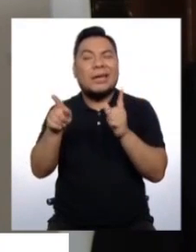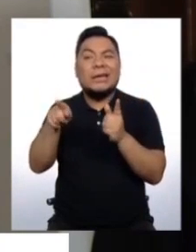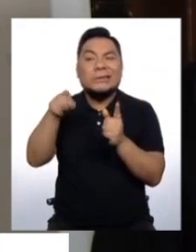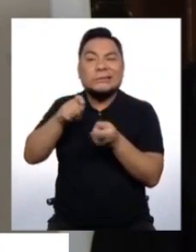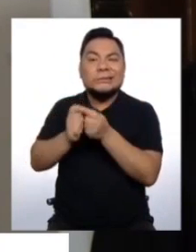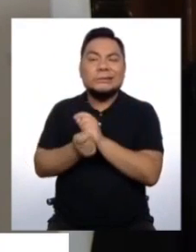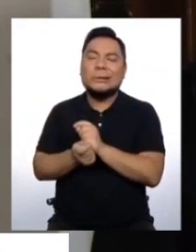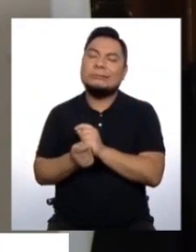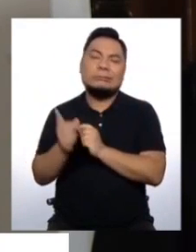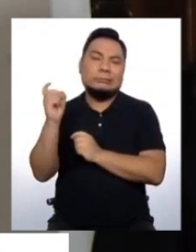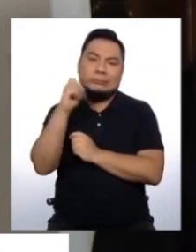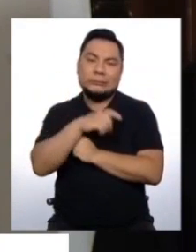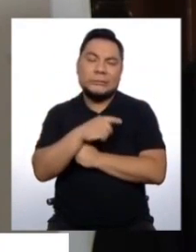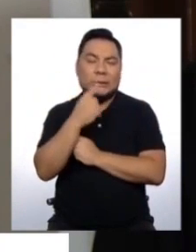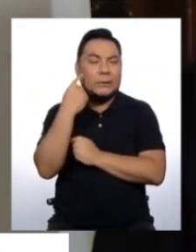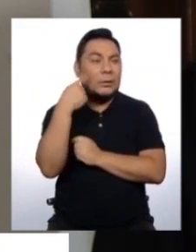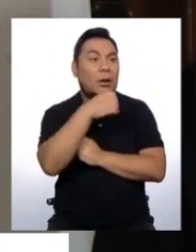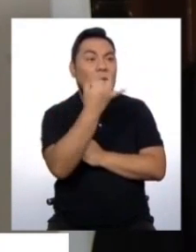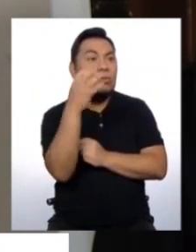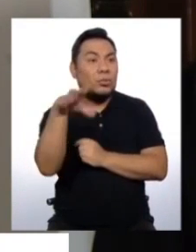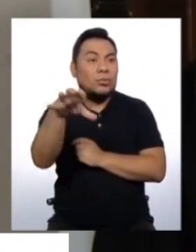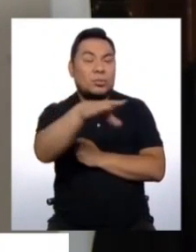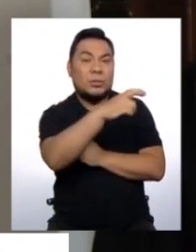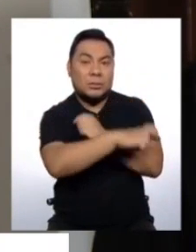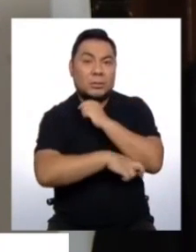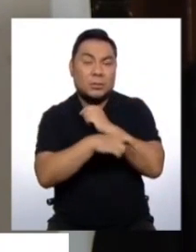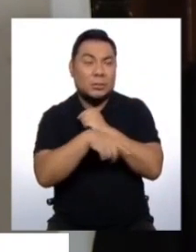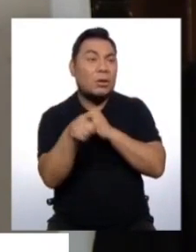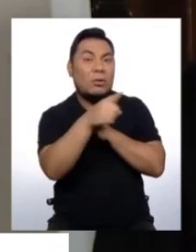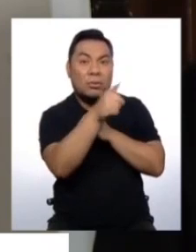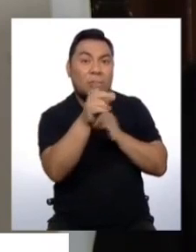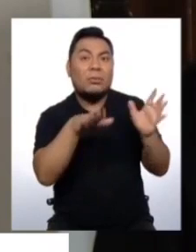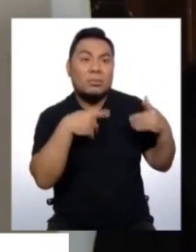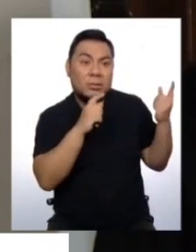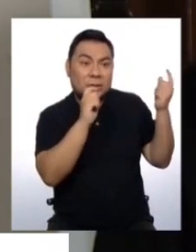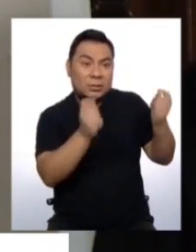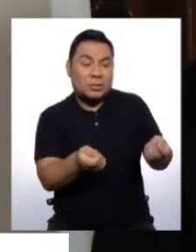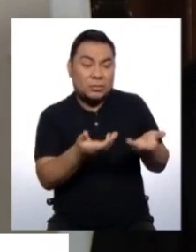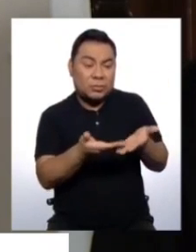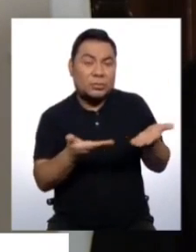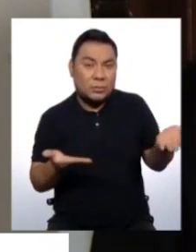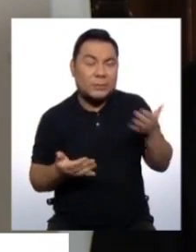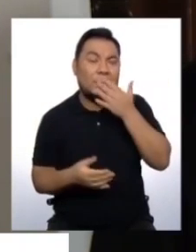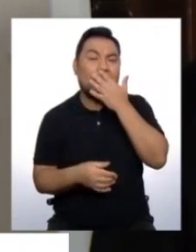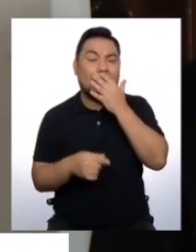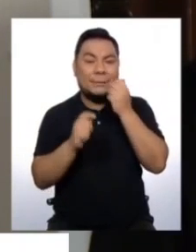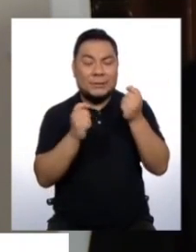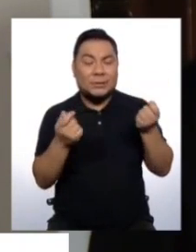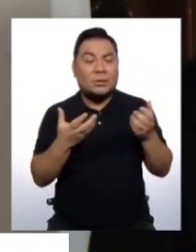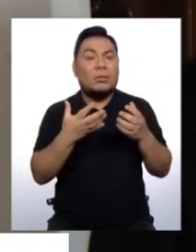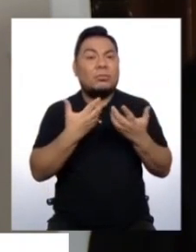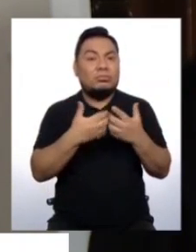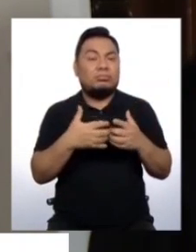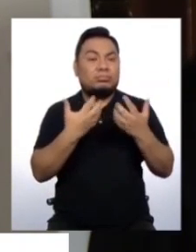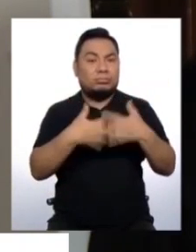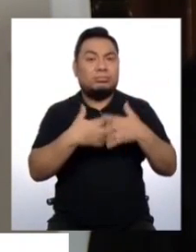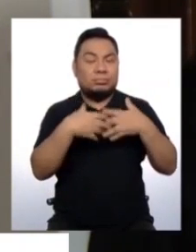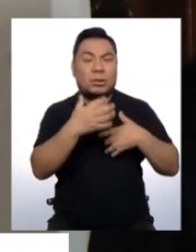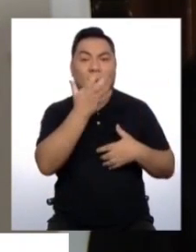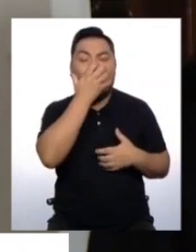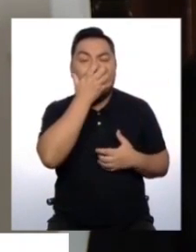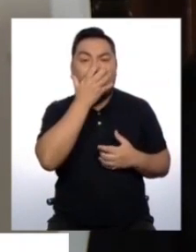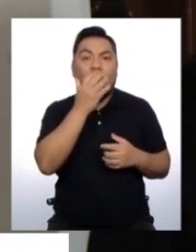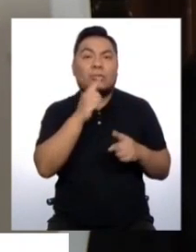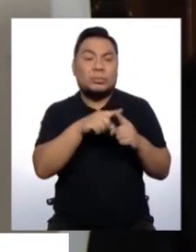unidades industriales en el país que puedan donar sus equipos de producción de oxígeno y estas puedan